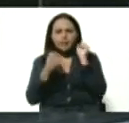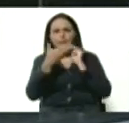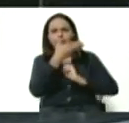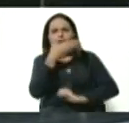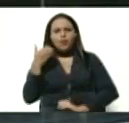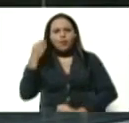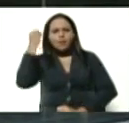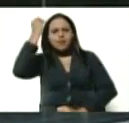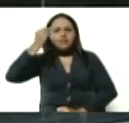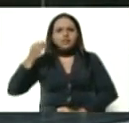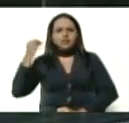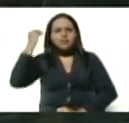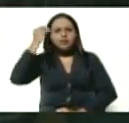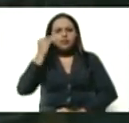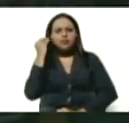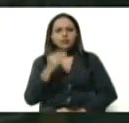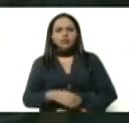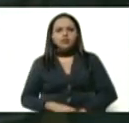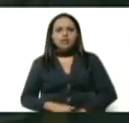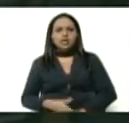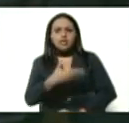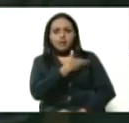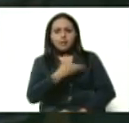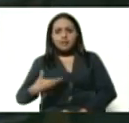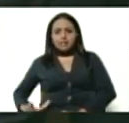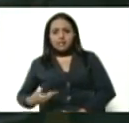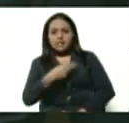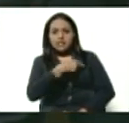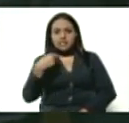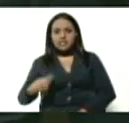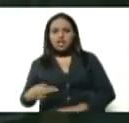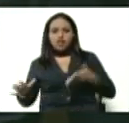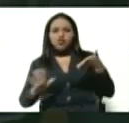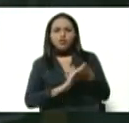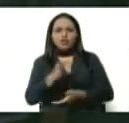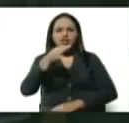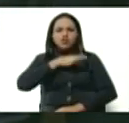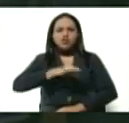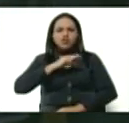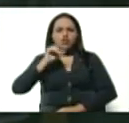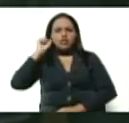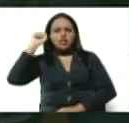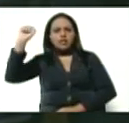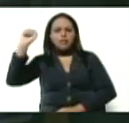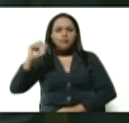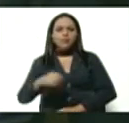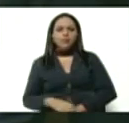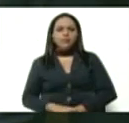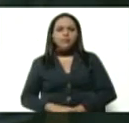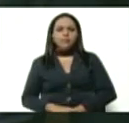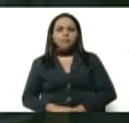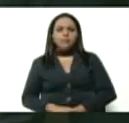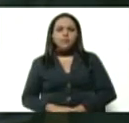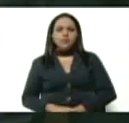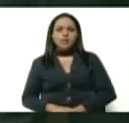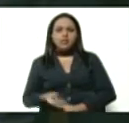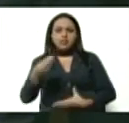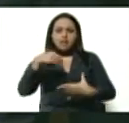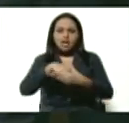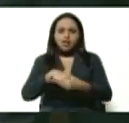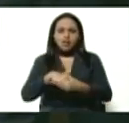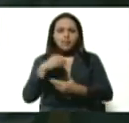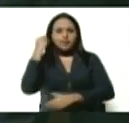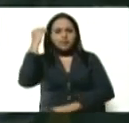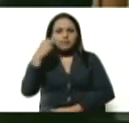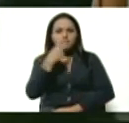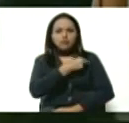el pensamiento de Xi Jinping sobre el socialismo con peculiaridades chinas. Ese